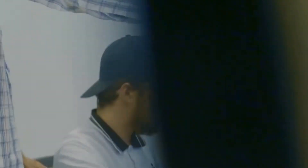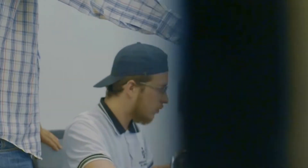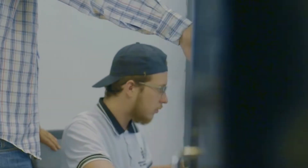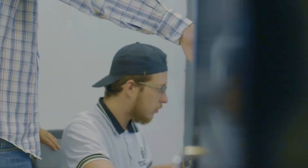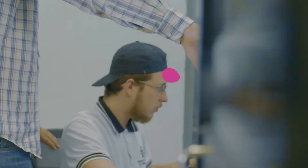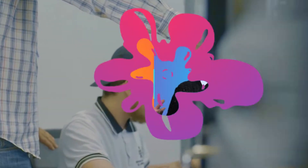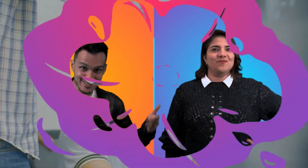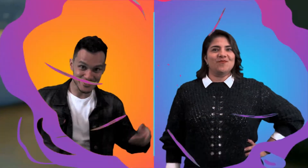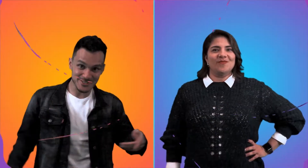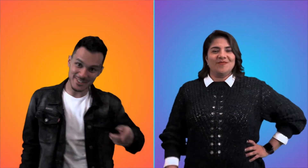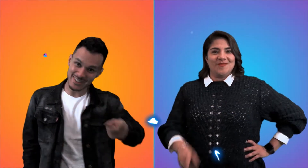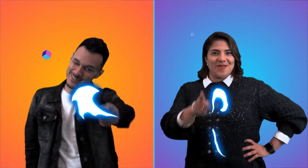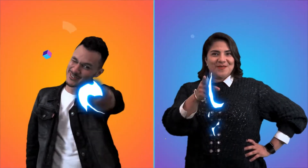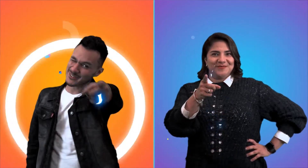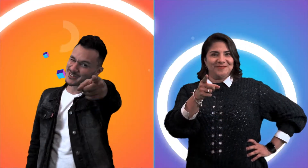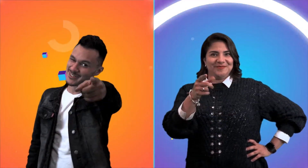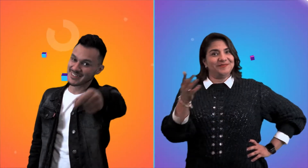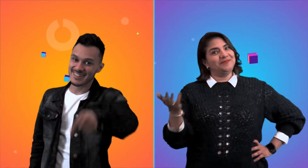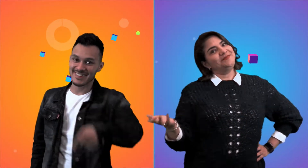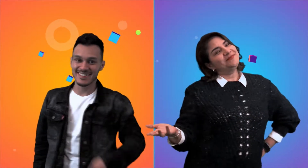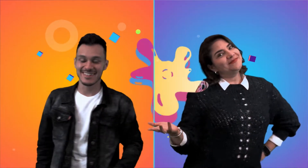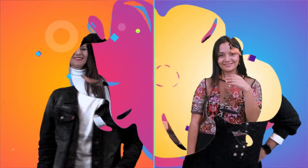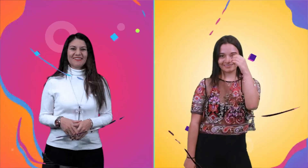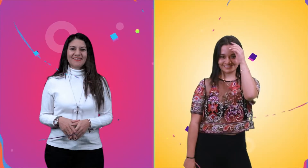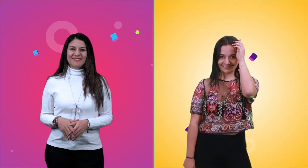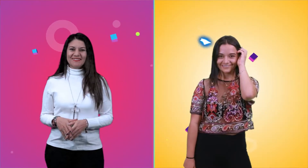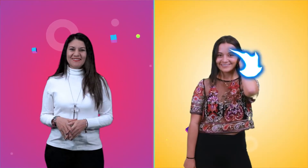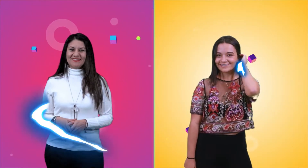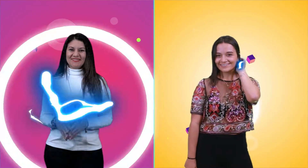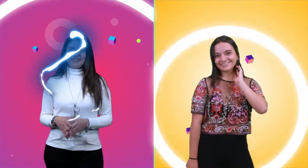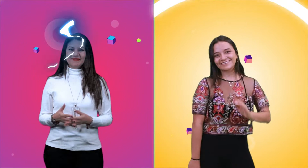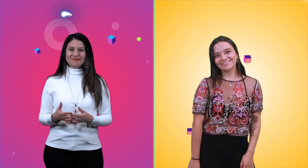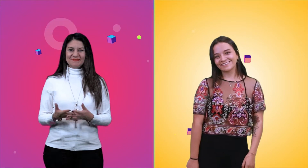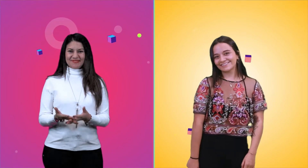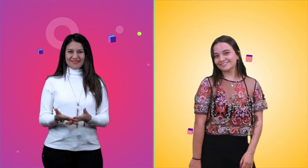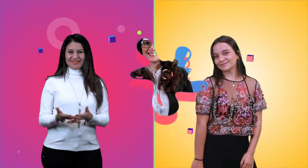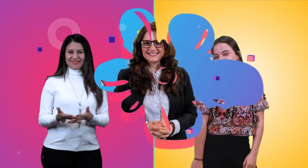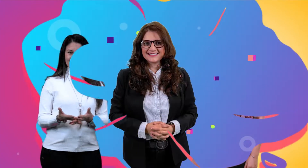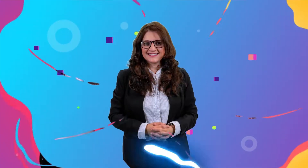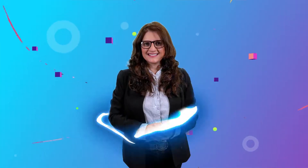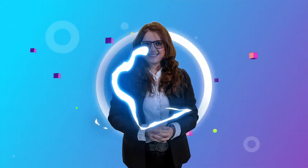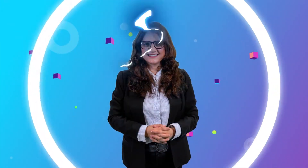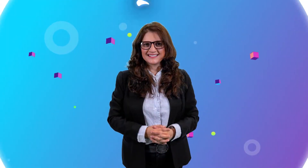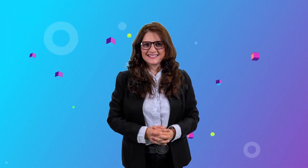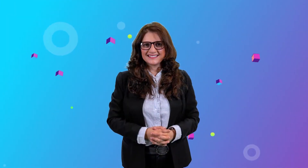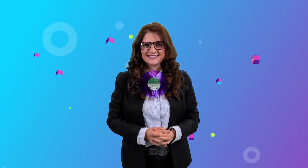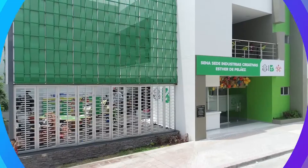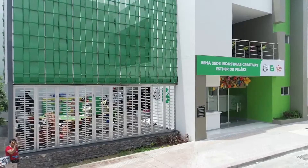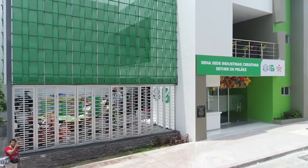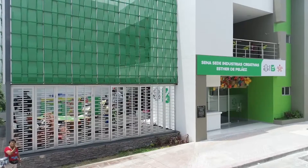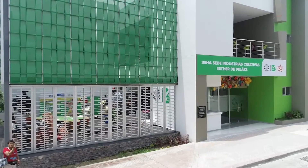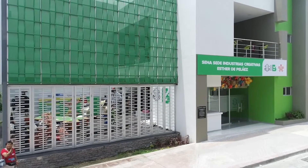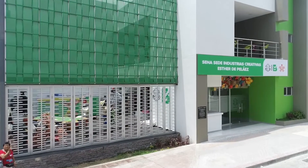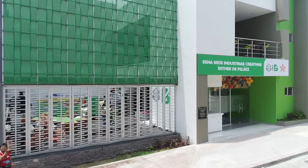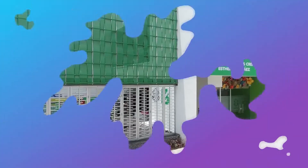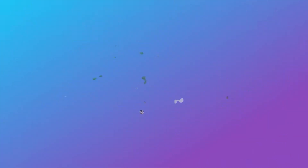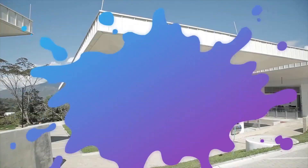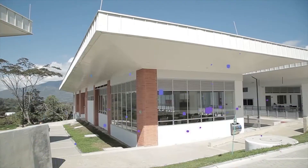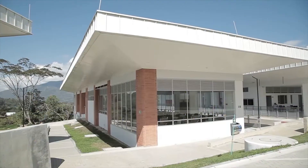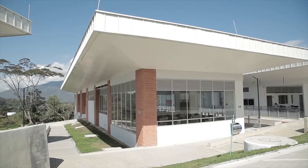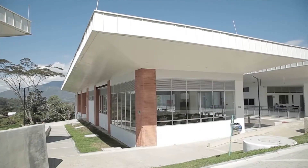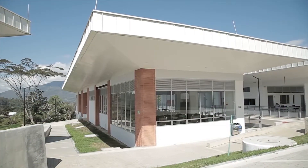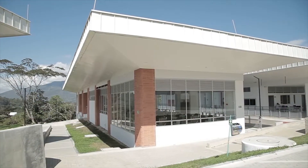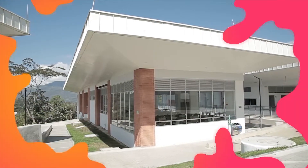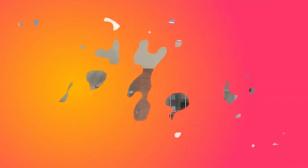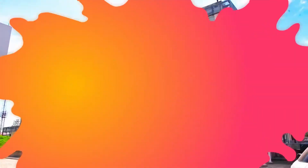Información de actualidad, entérate de alguna novedad. En la escena defendemos lo que somos y lo que hacemos. Estar aquí